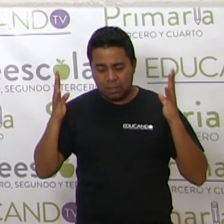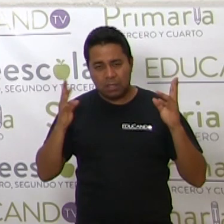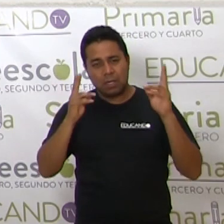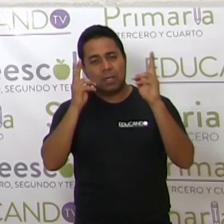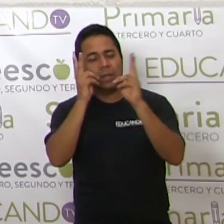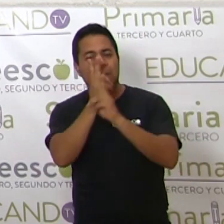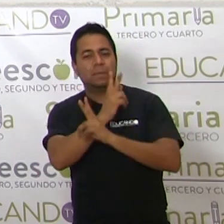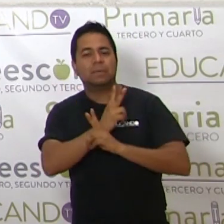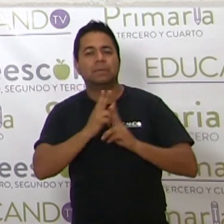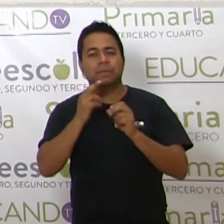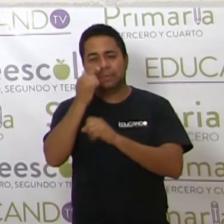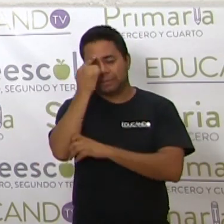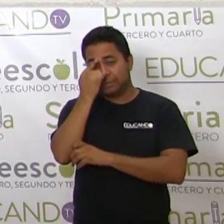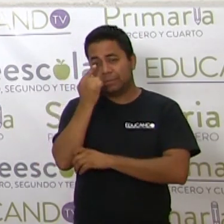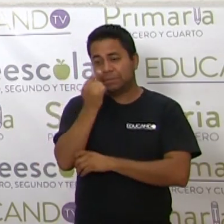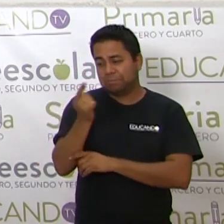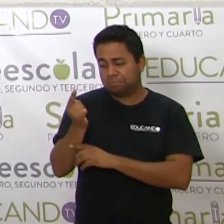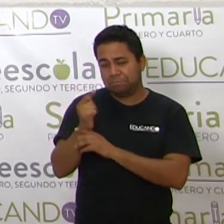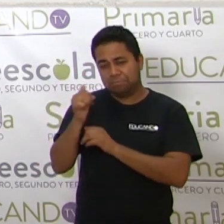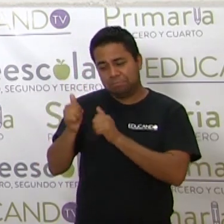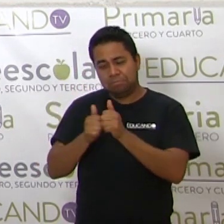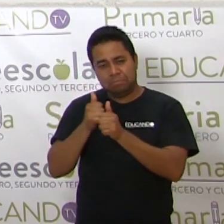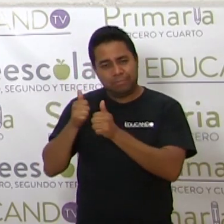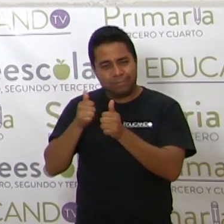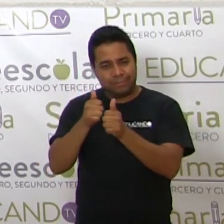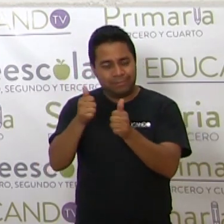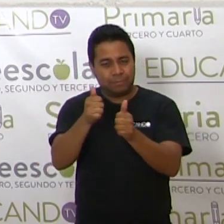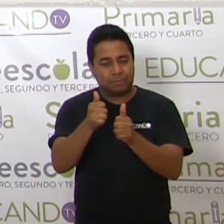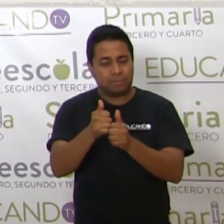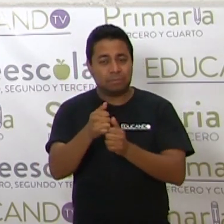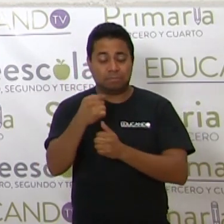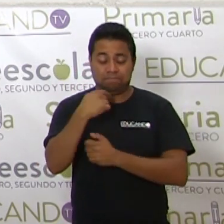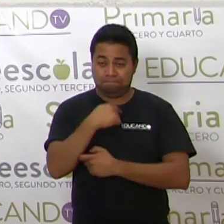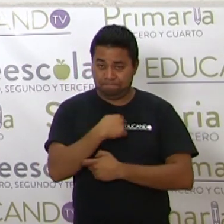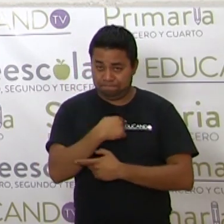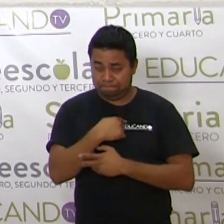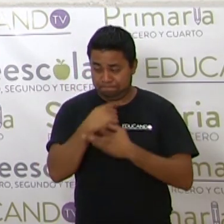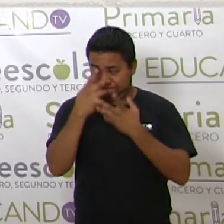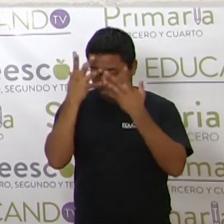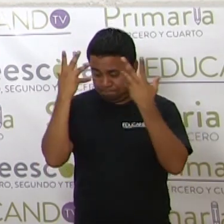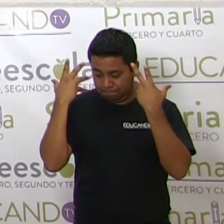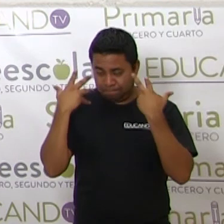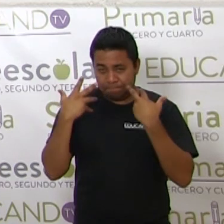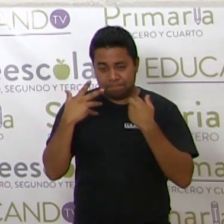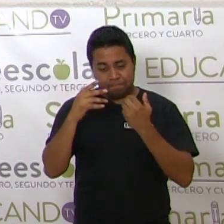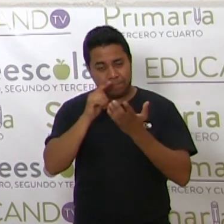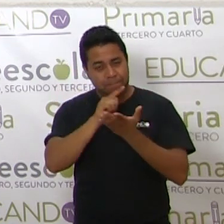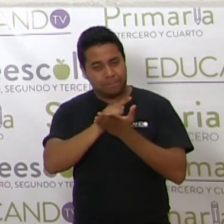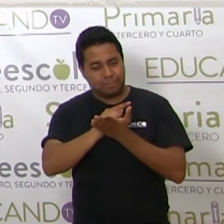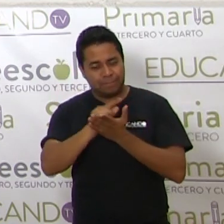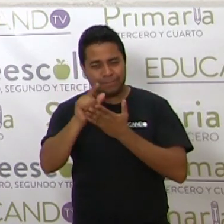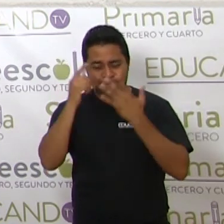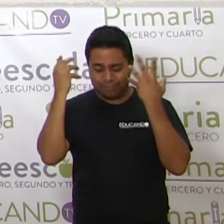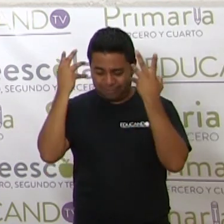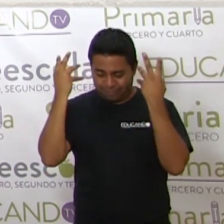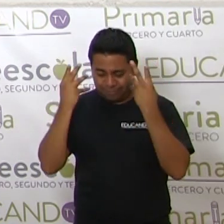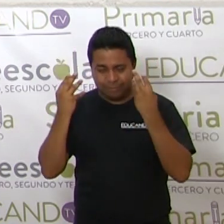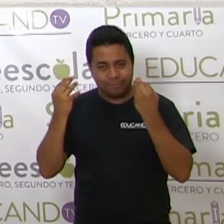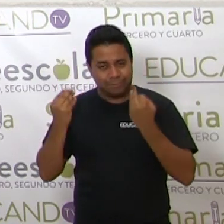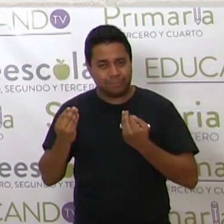soplar us para que él corra detrás hasta que yo esté arreglada bien lavada y bien peinada